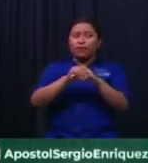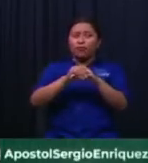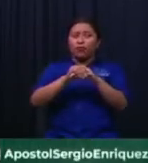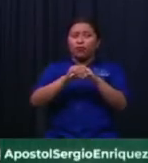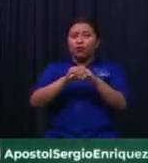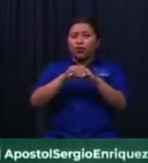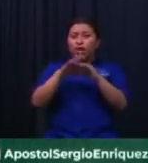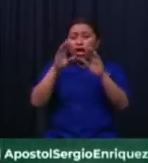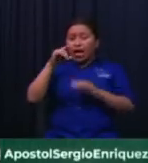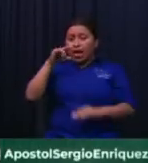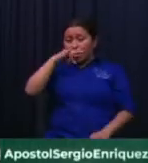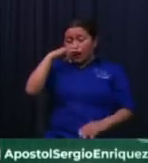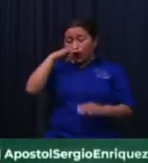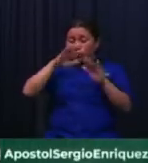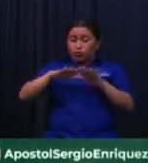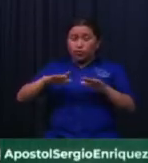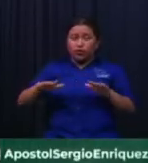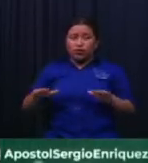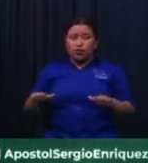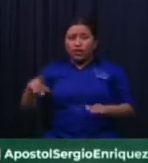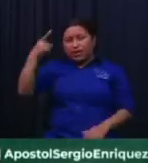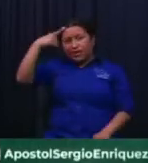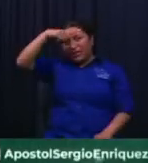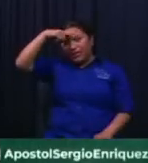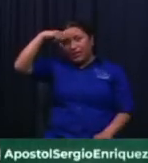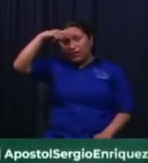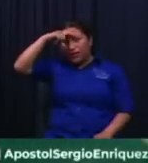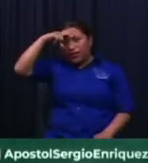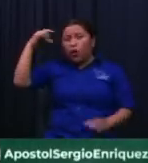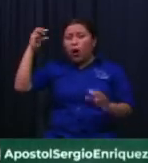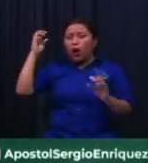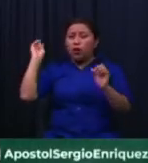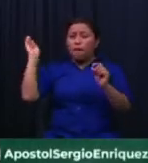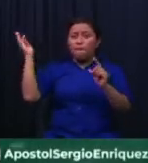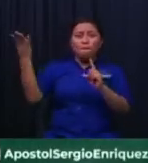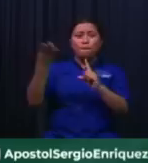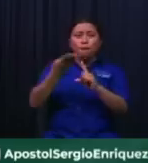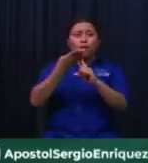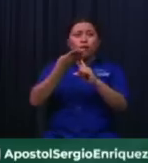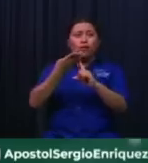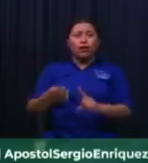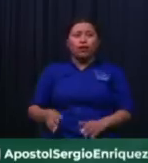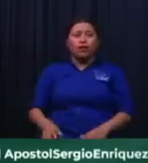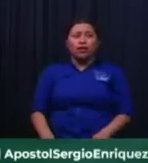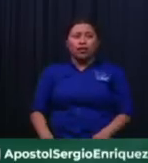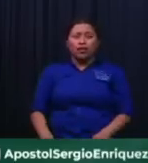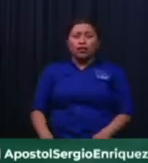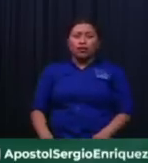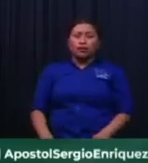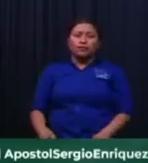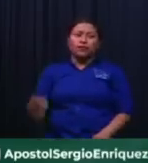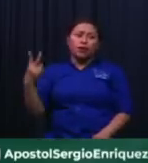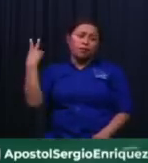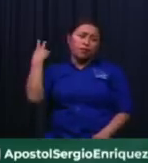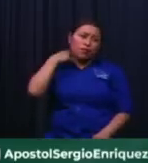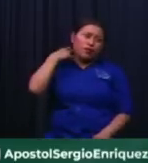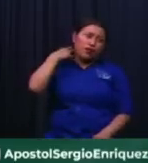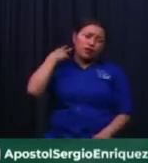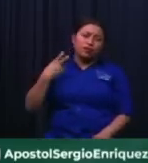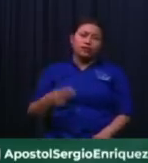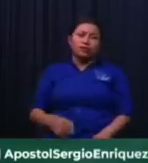bullying. En el trabajo. Violencia psicológica, violencia verbal, violencia